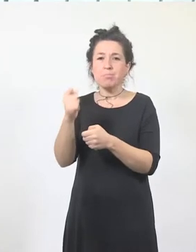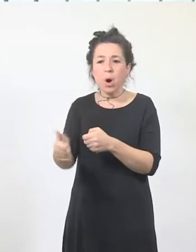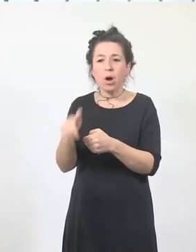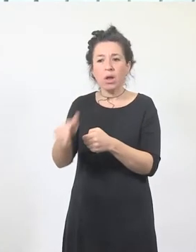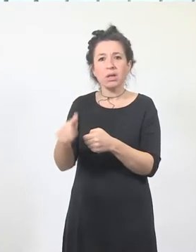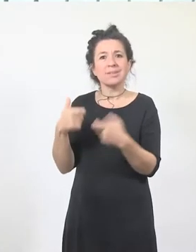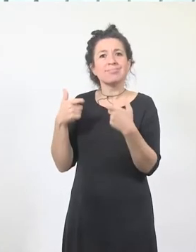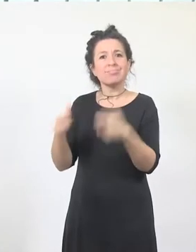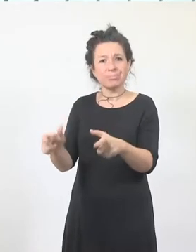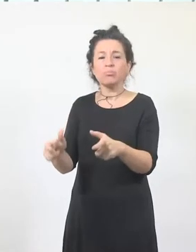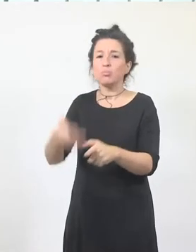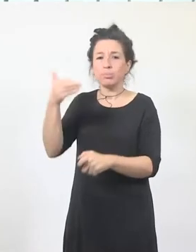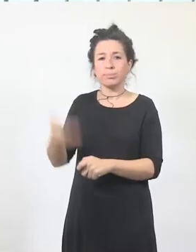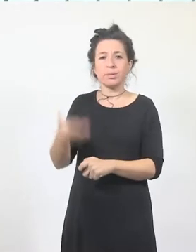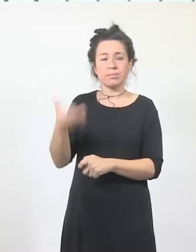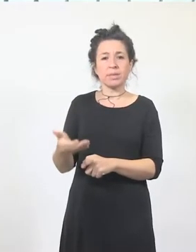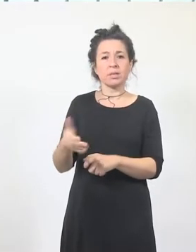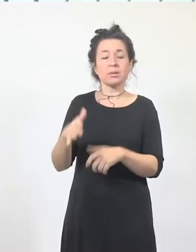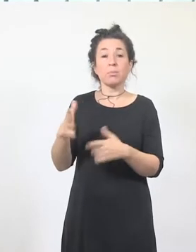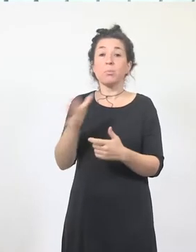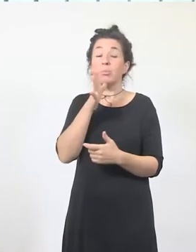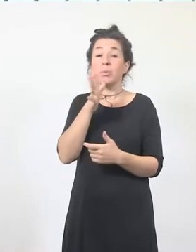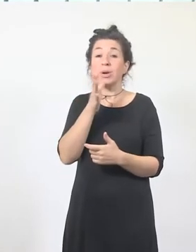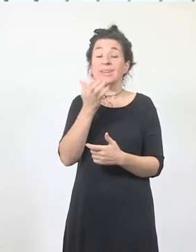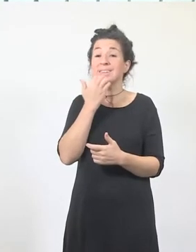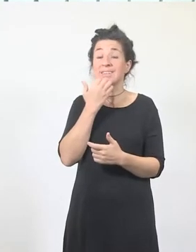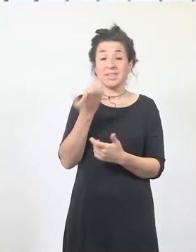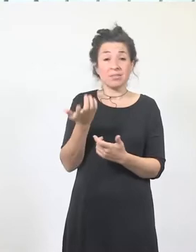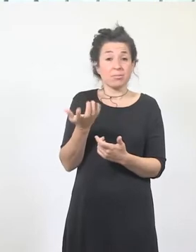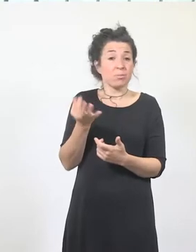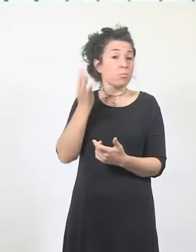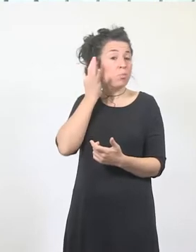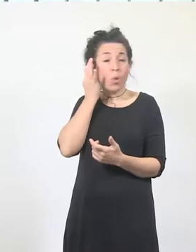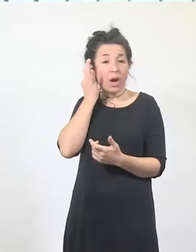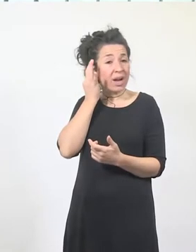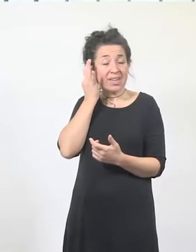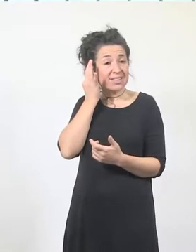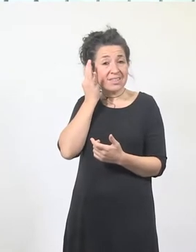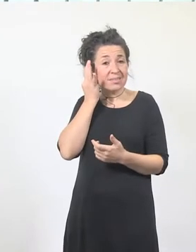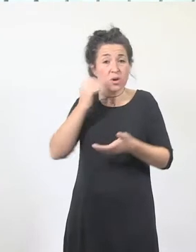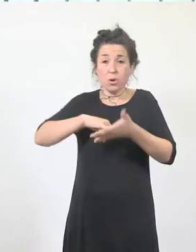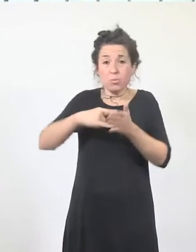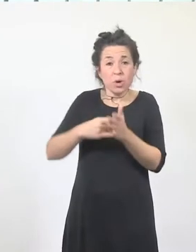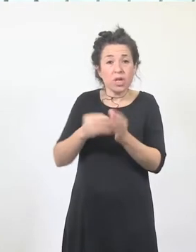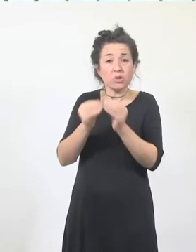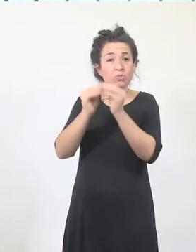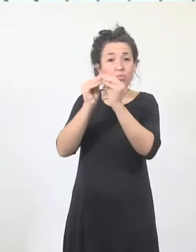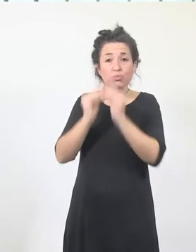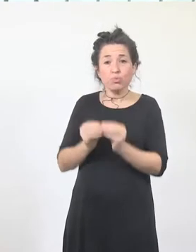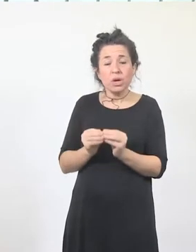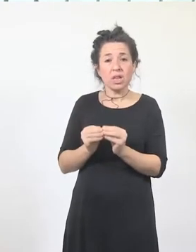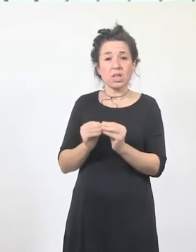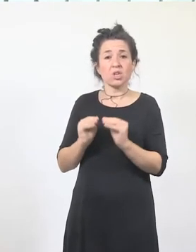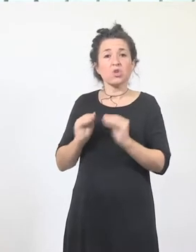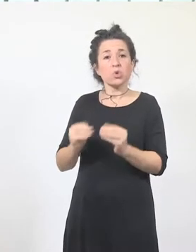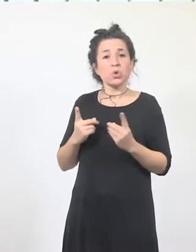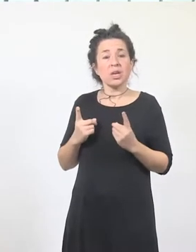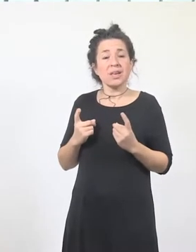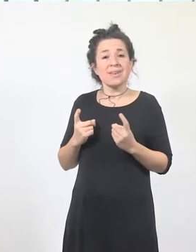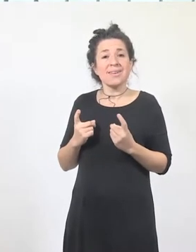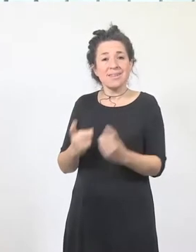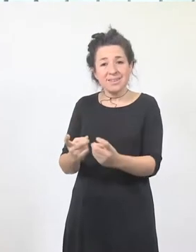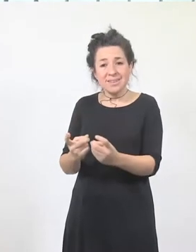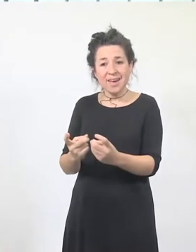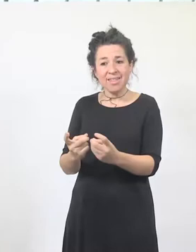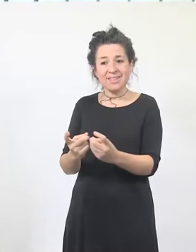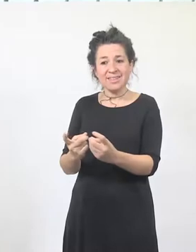es un campo muy importante, porque si las mujeres no son las que elaboran los proyectos, sus necesidades no van a